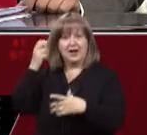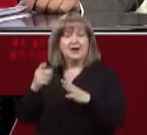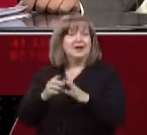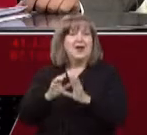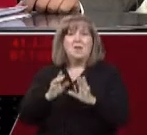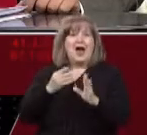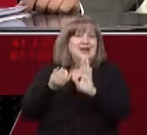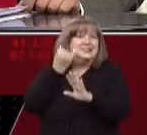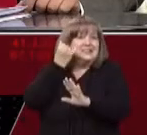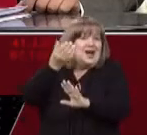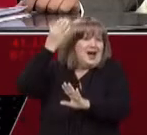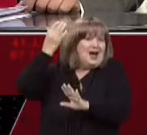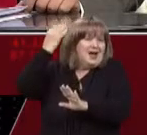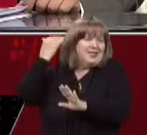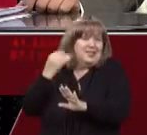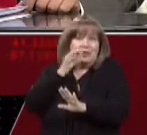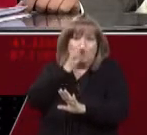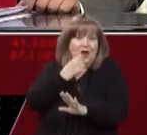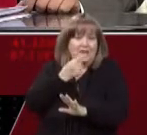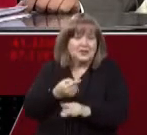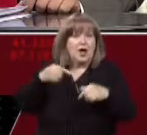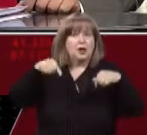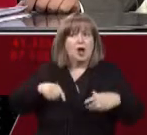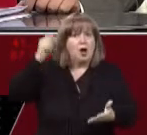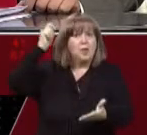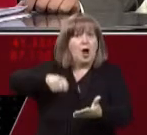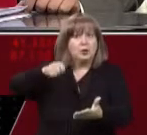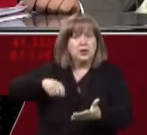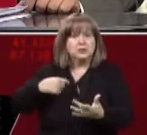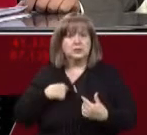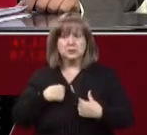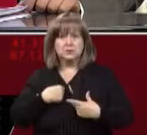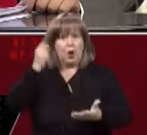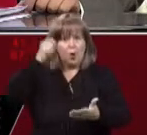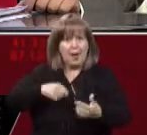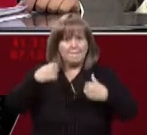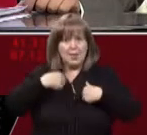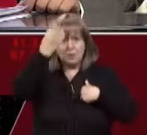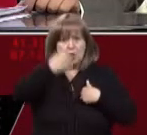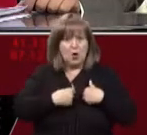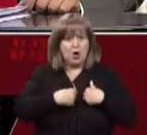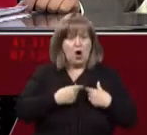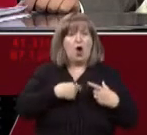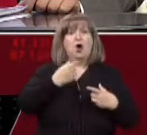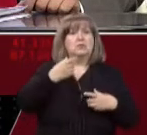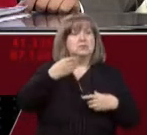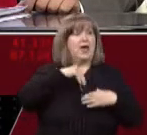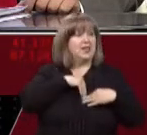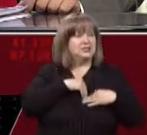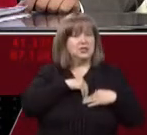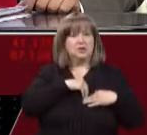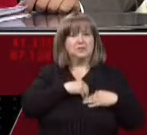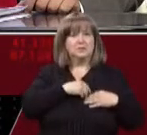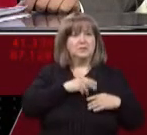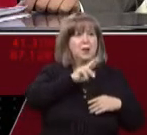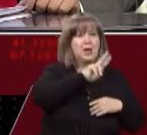era la imparcialidad al principio. ¿Cómo un juez iba a poder tener pertenencias partidarias? Era una cosa de locos. Y hoy como